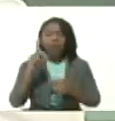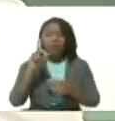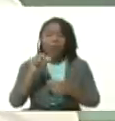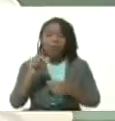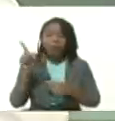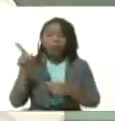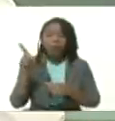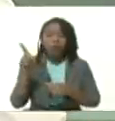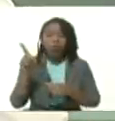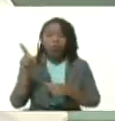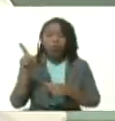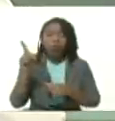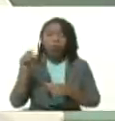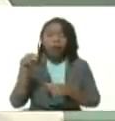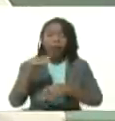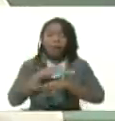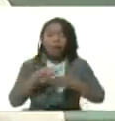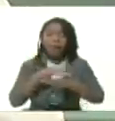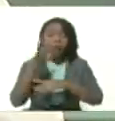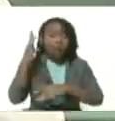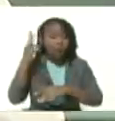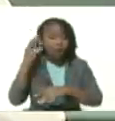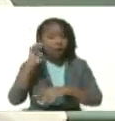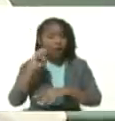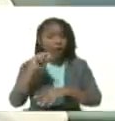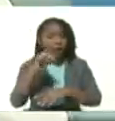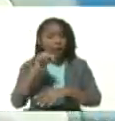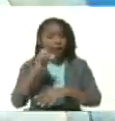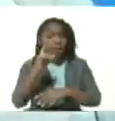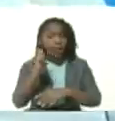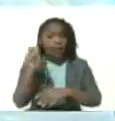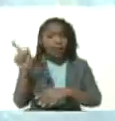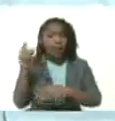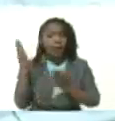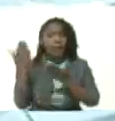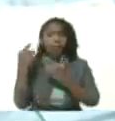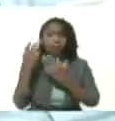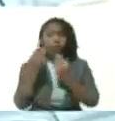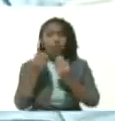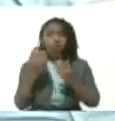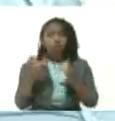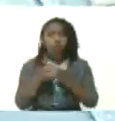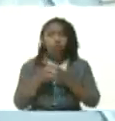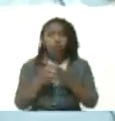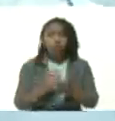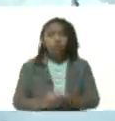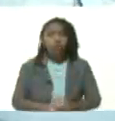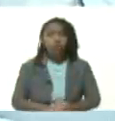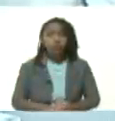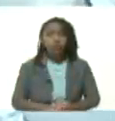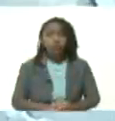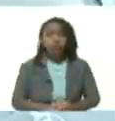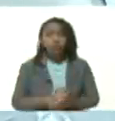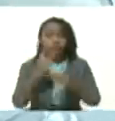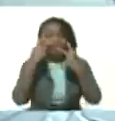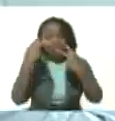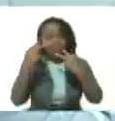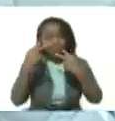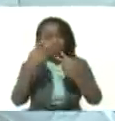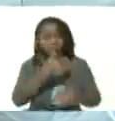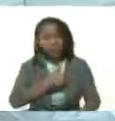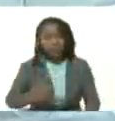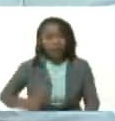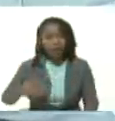en su defecto a la ministra Eneida Laya de Comercio, que también nos ha apoyado mucho en todo este sector. Fíjese, presidente,